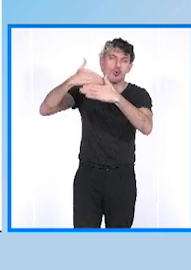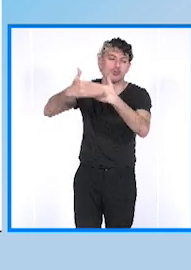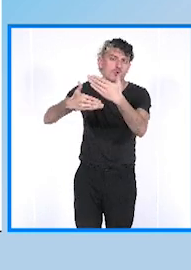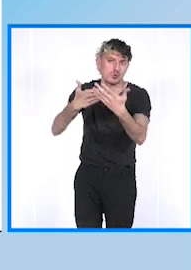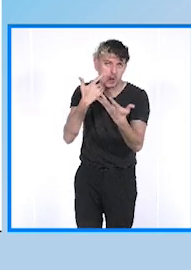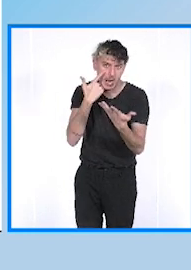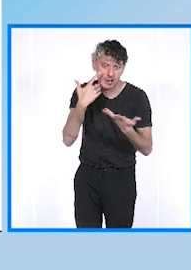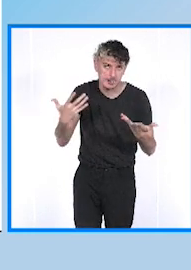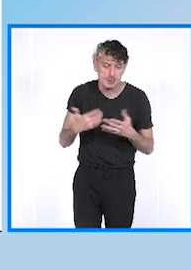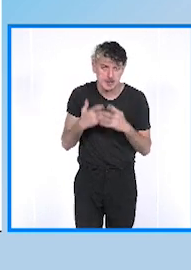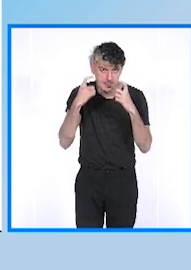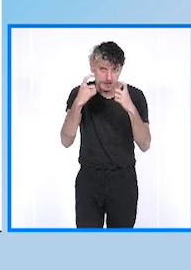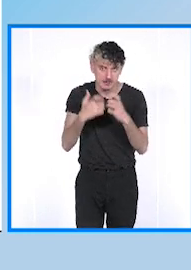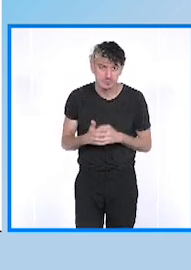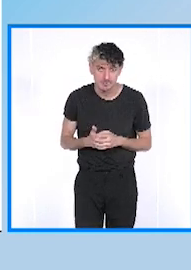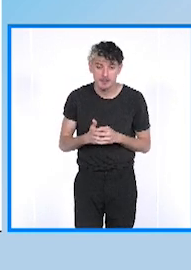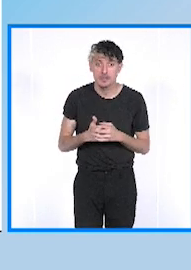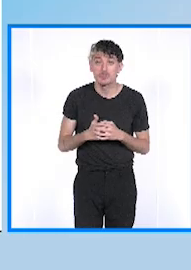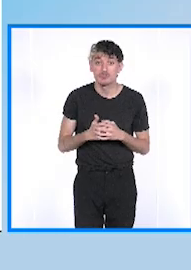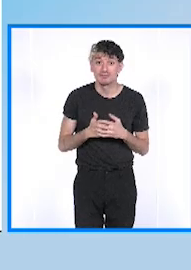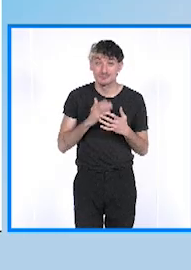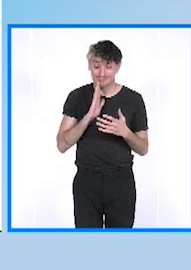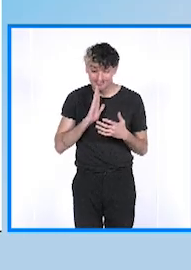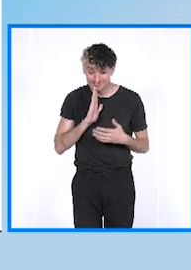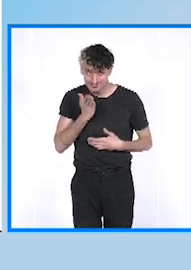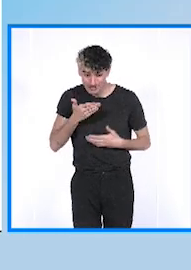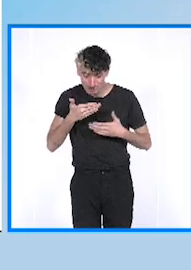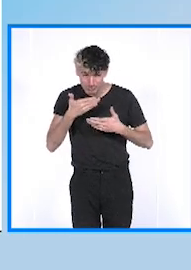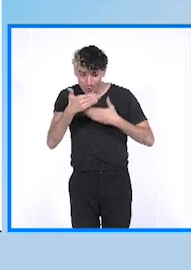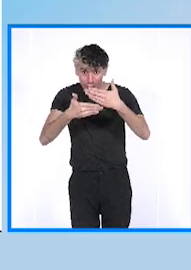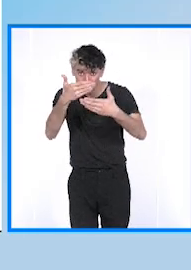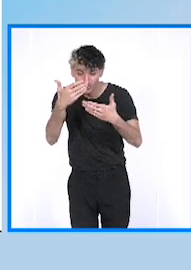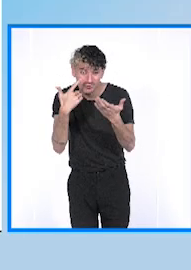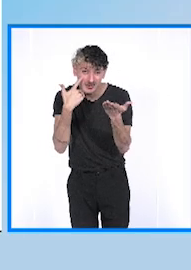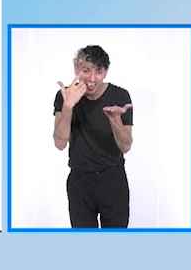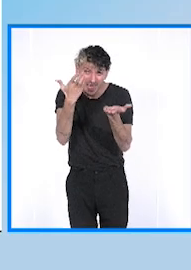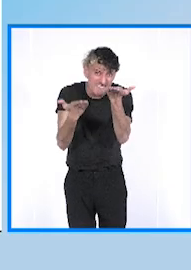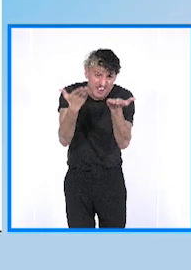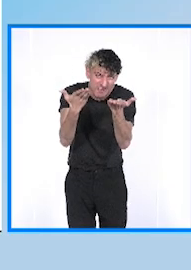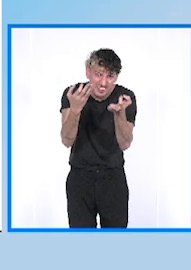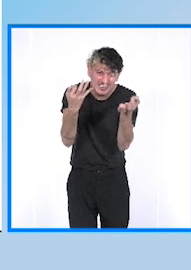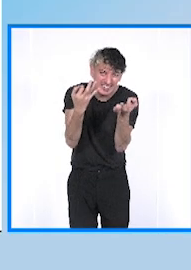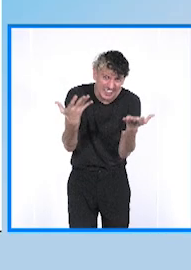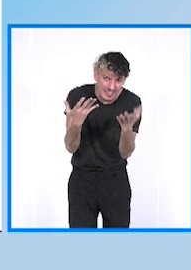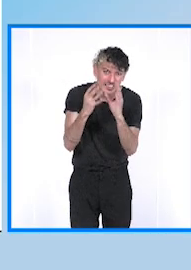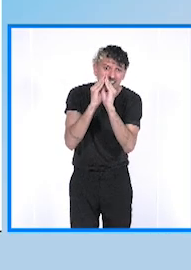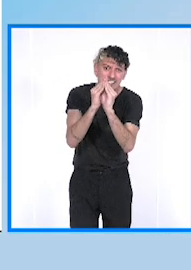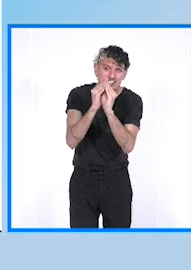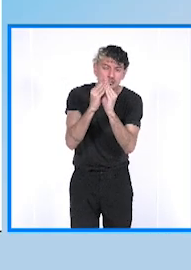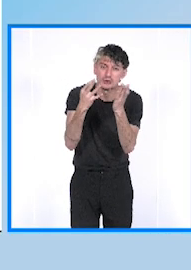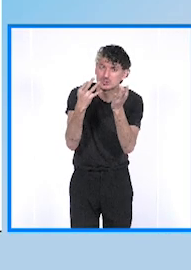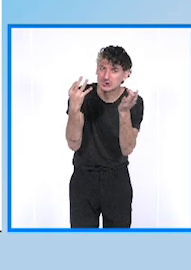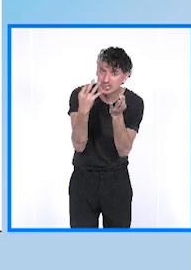em Entonces en ese en ese proceso en en este qué hemos evaluado Y cómo lo hemos hecho lo que hemos encontrado es bueno hemos